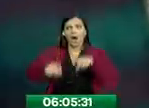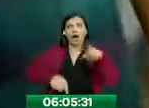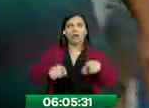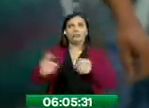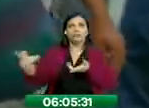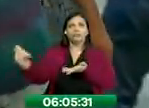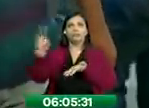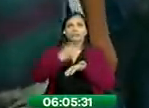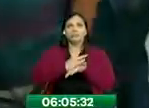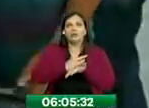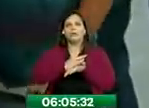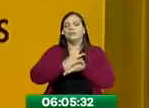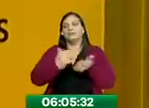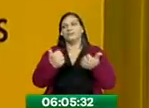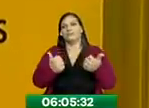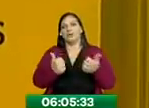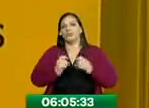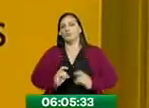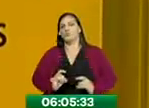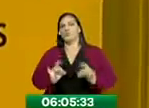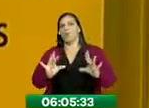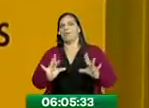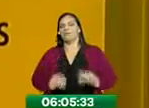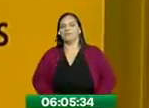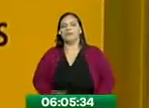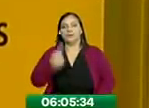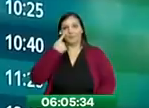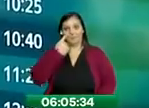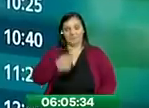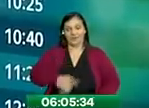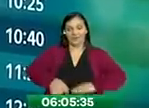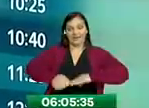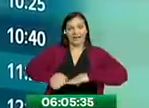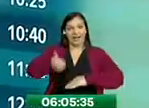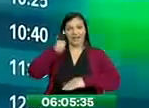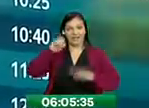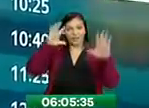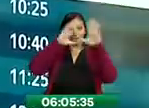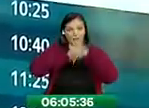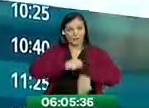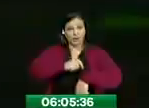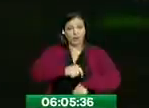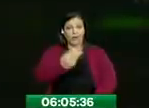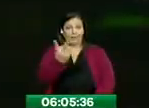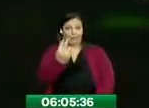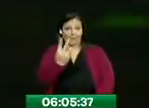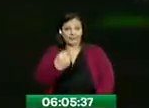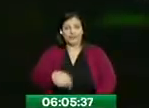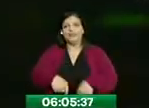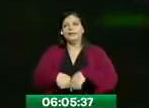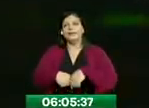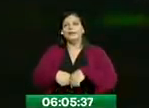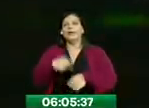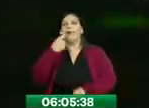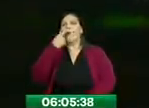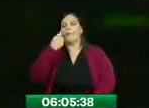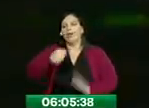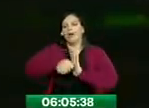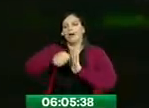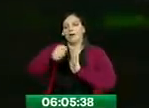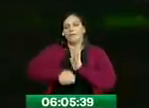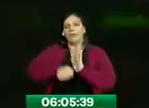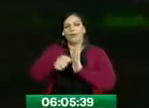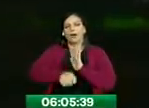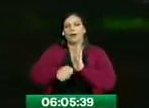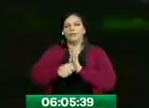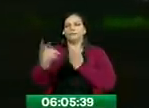El abogado Lenín Arroyo llegó pasada la medianoche desde Madrid, España. Su vuelo fue uno